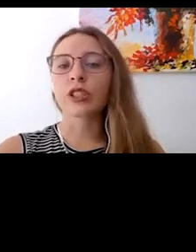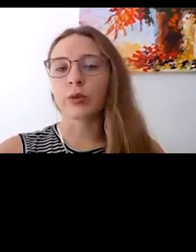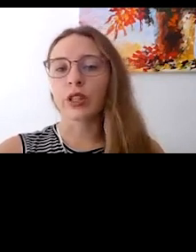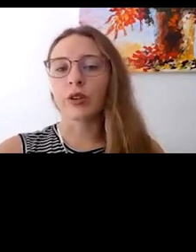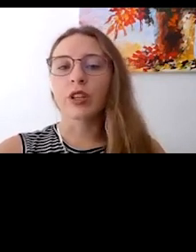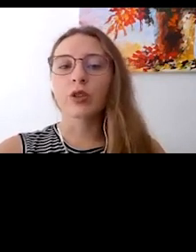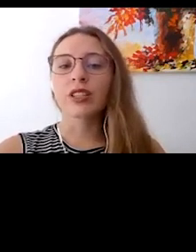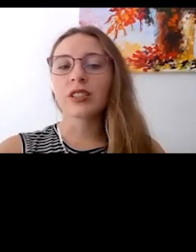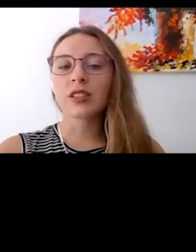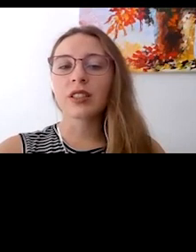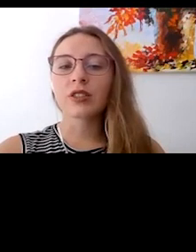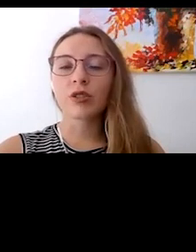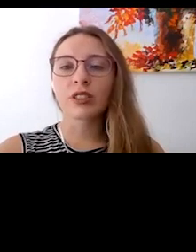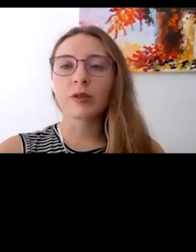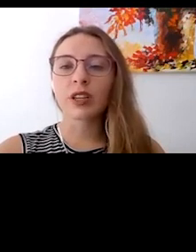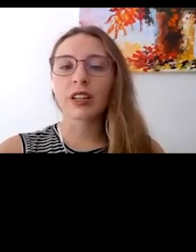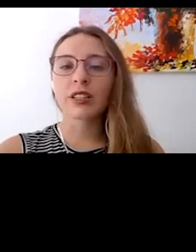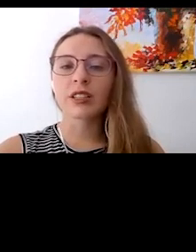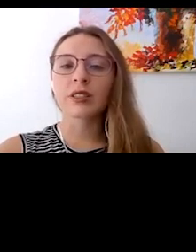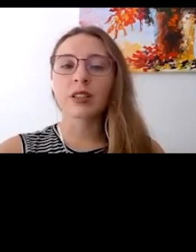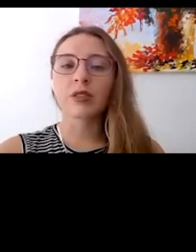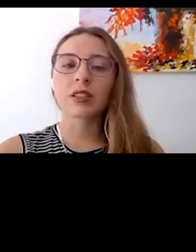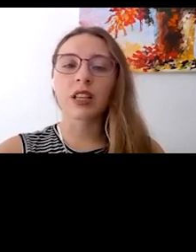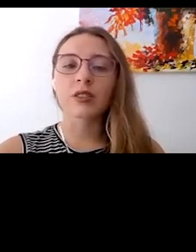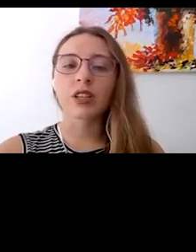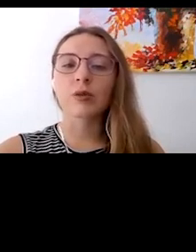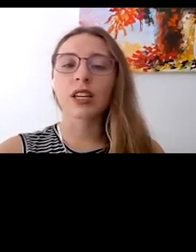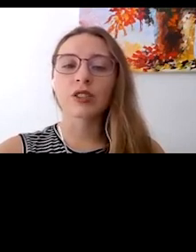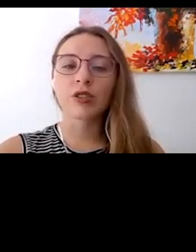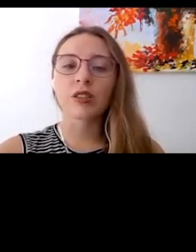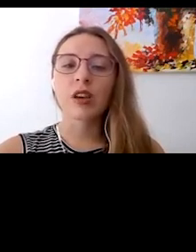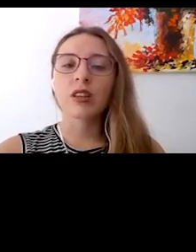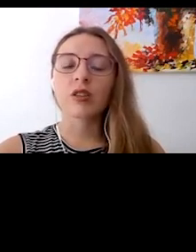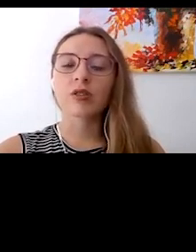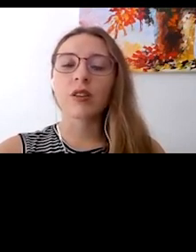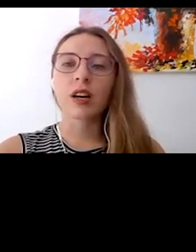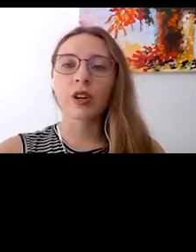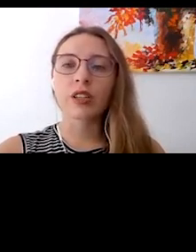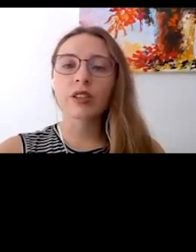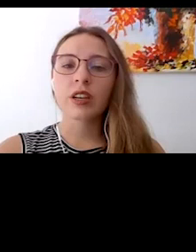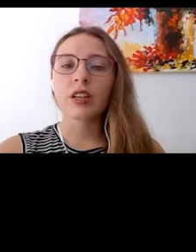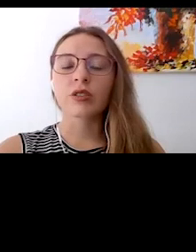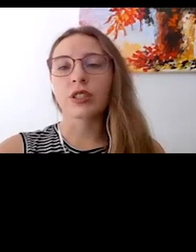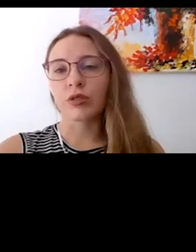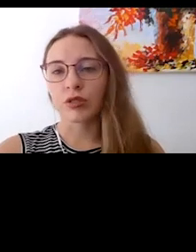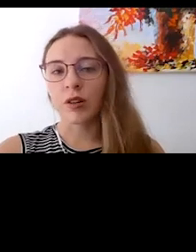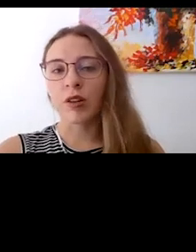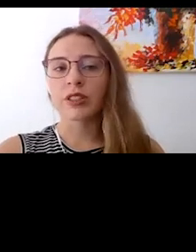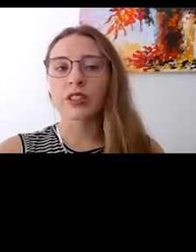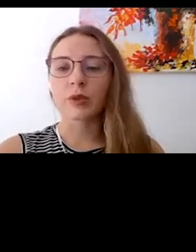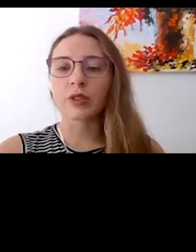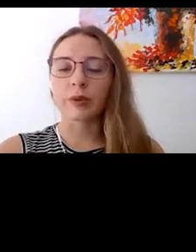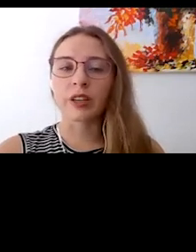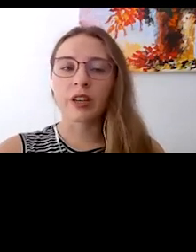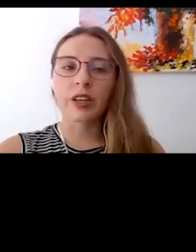goce de sueldo. Todas estas sanciones disciplinarias deben estar concatenadas con las obligaciones de los trabajadores y los derechos de los trabajadores